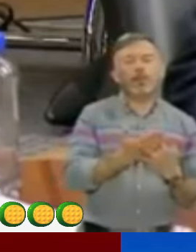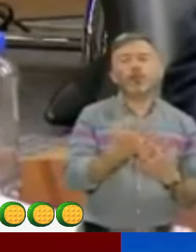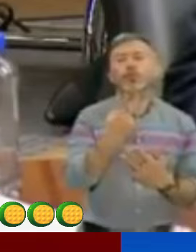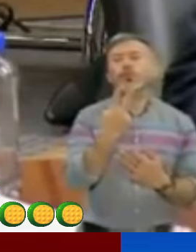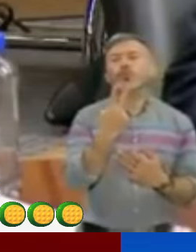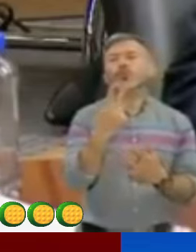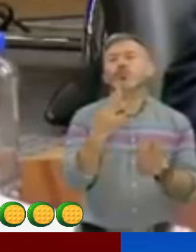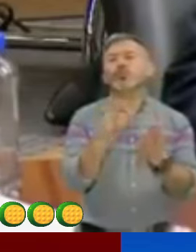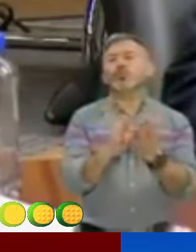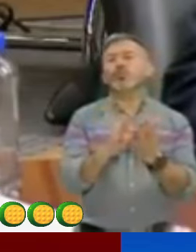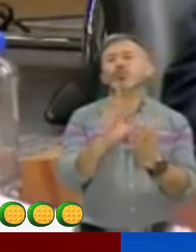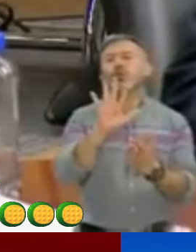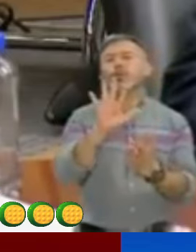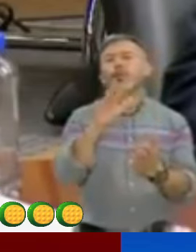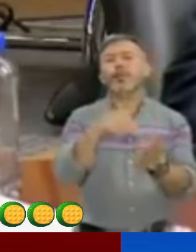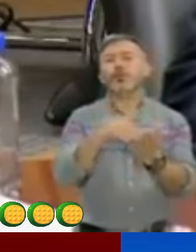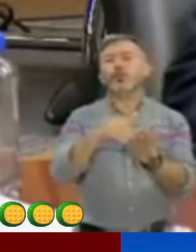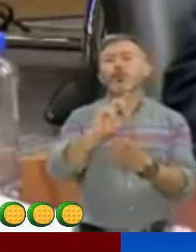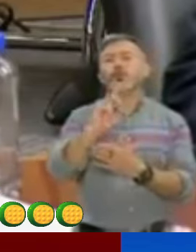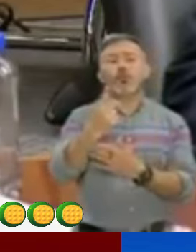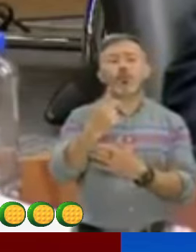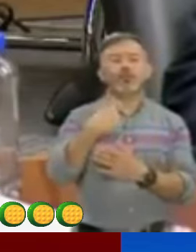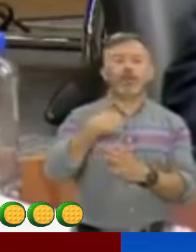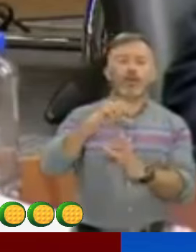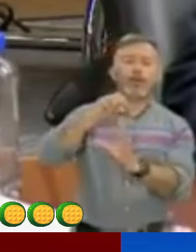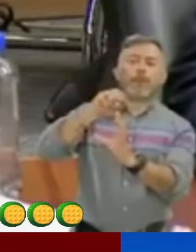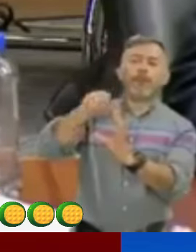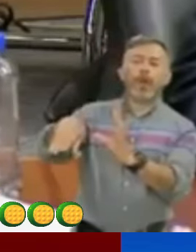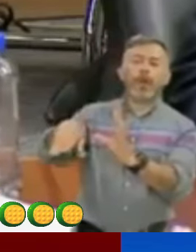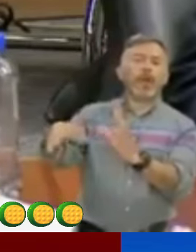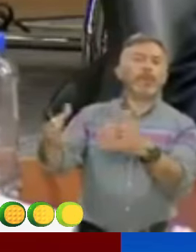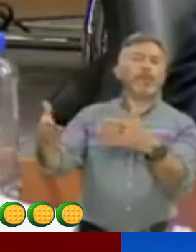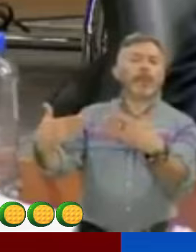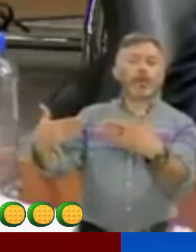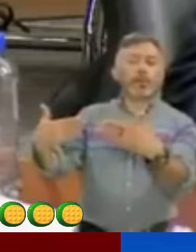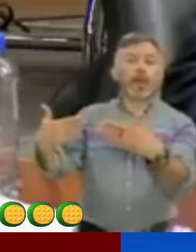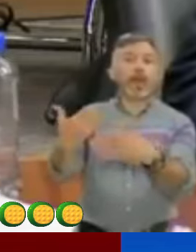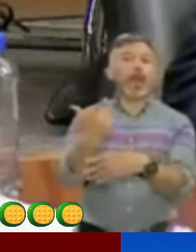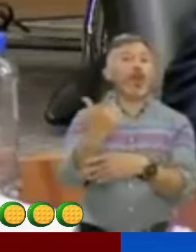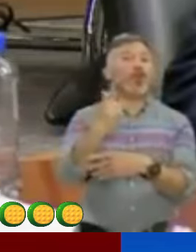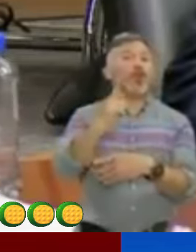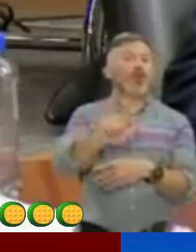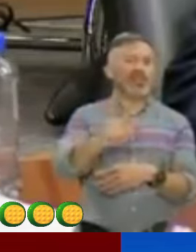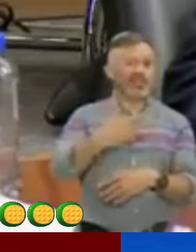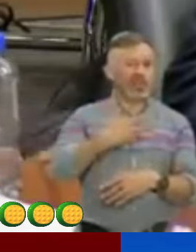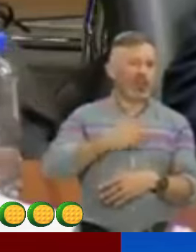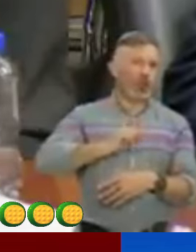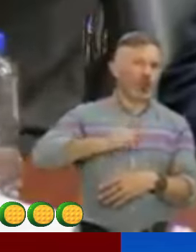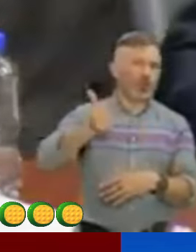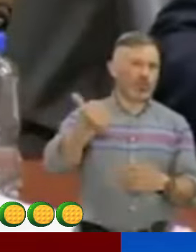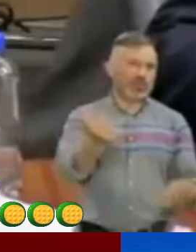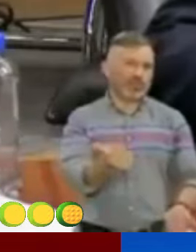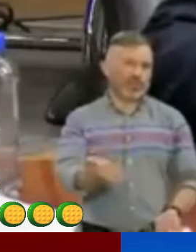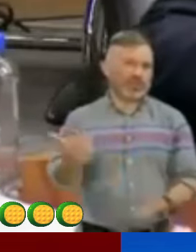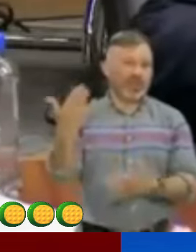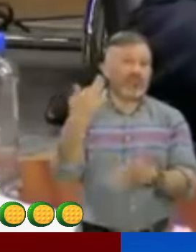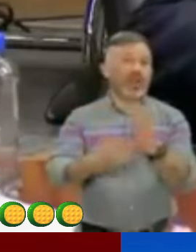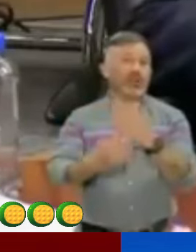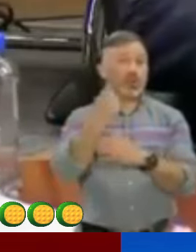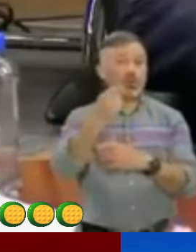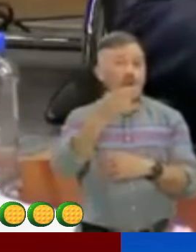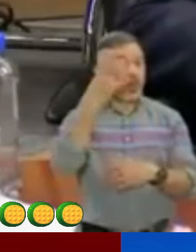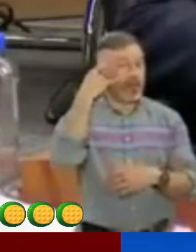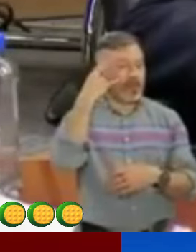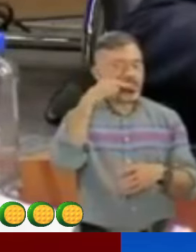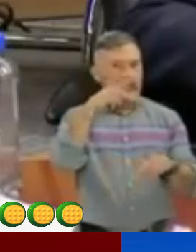2.5 millones en dólares puestos ya en Panamá. El lunes sale el otro embarque. Me hace falta resolver Campeche.